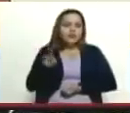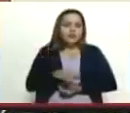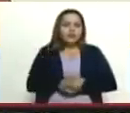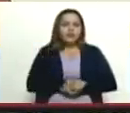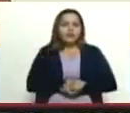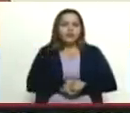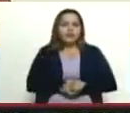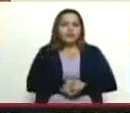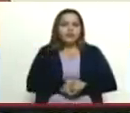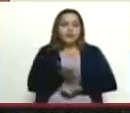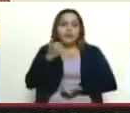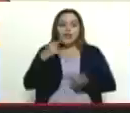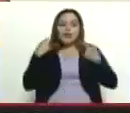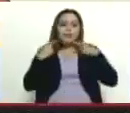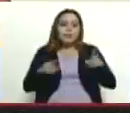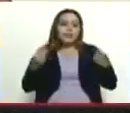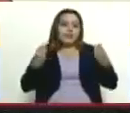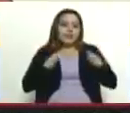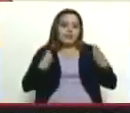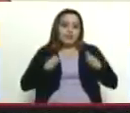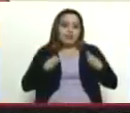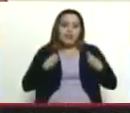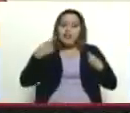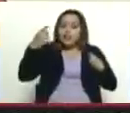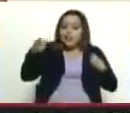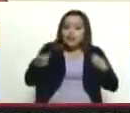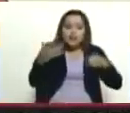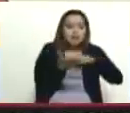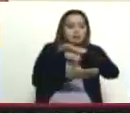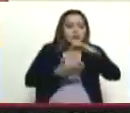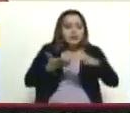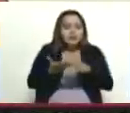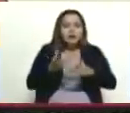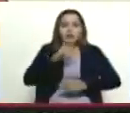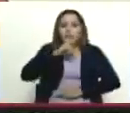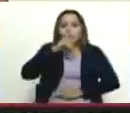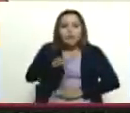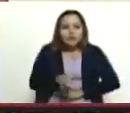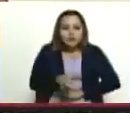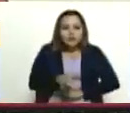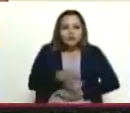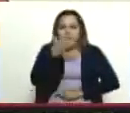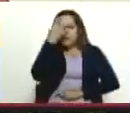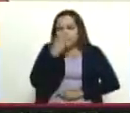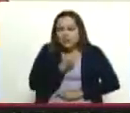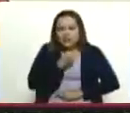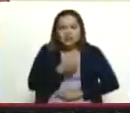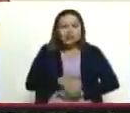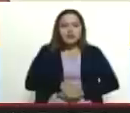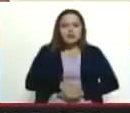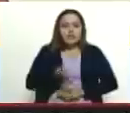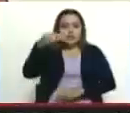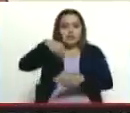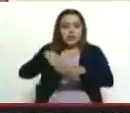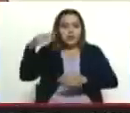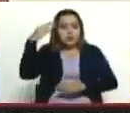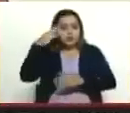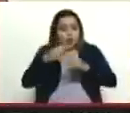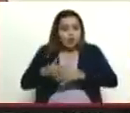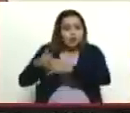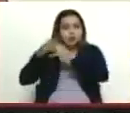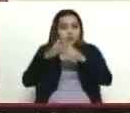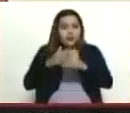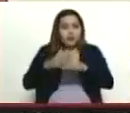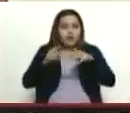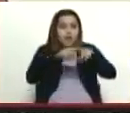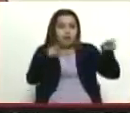han perdido la vida en esos actos, tristes actos en los Estados Unidos. Hasta ellos